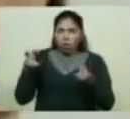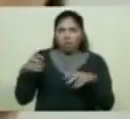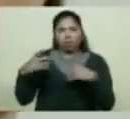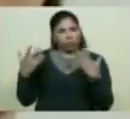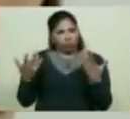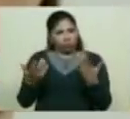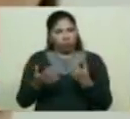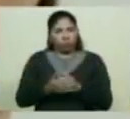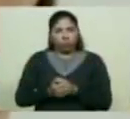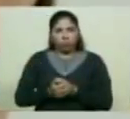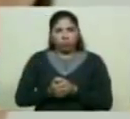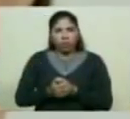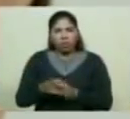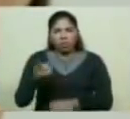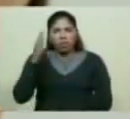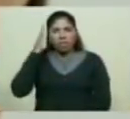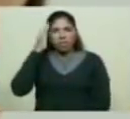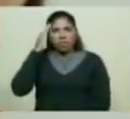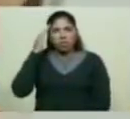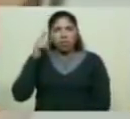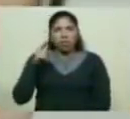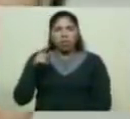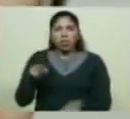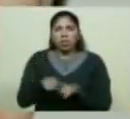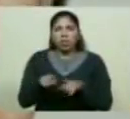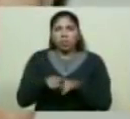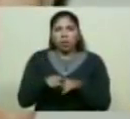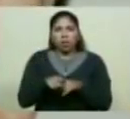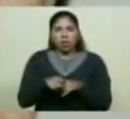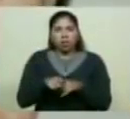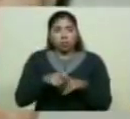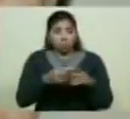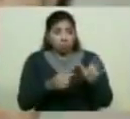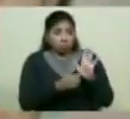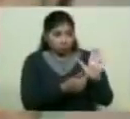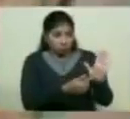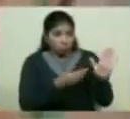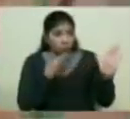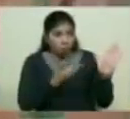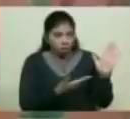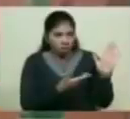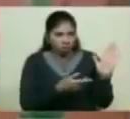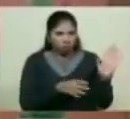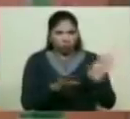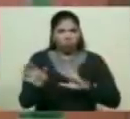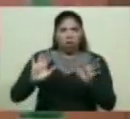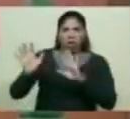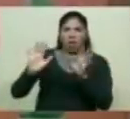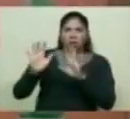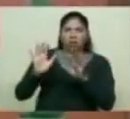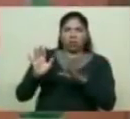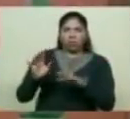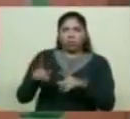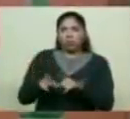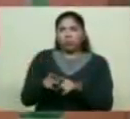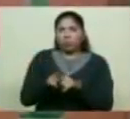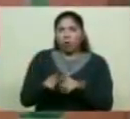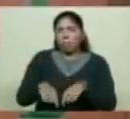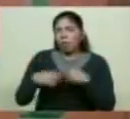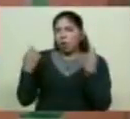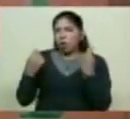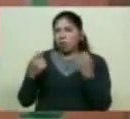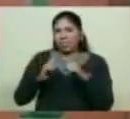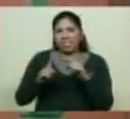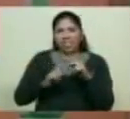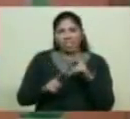que tal atrevimiento era desafiar los intereses de los poderes fácticos esos mismos poderes que había